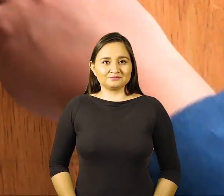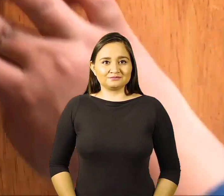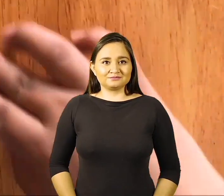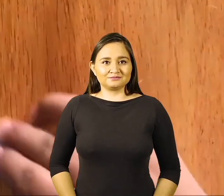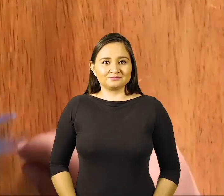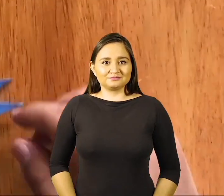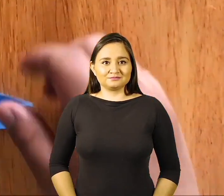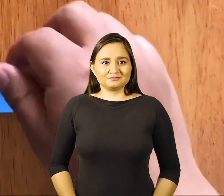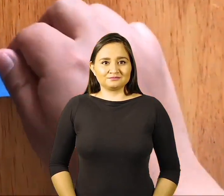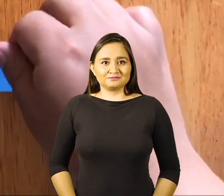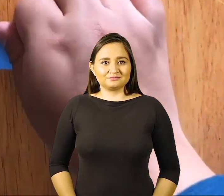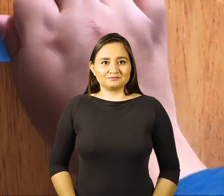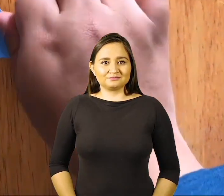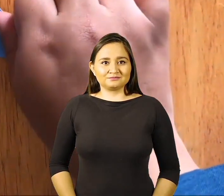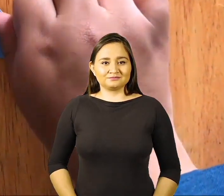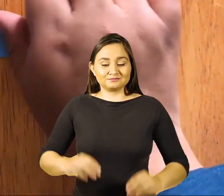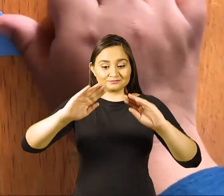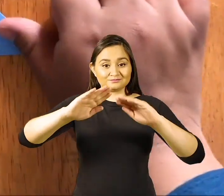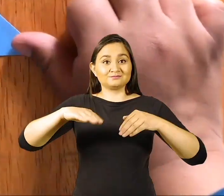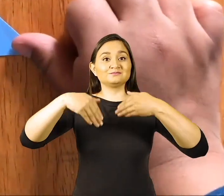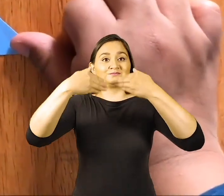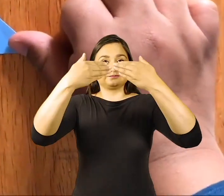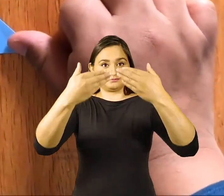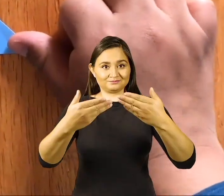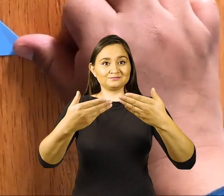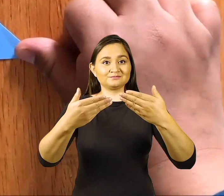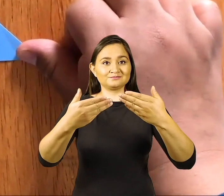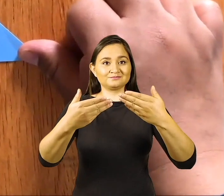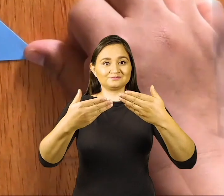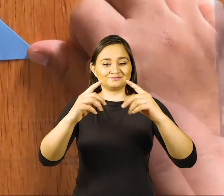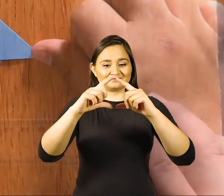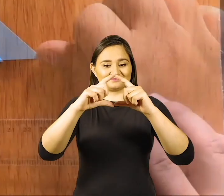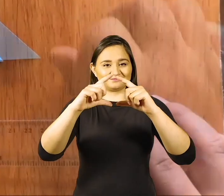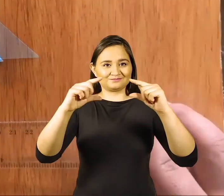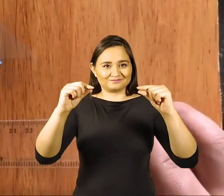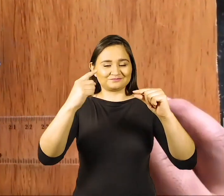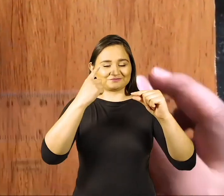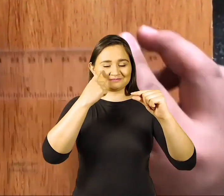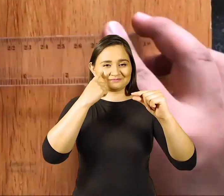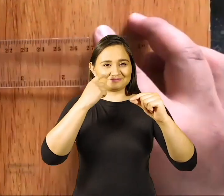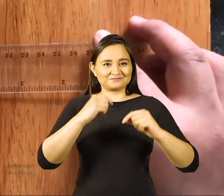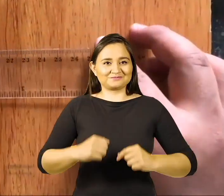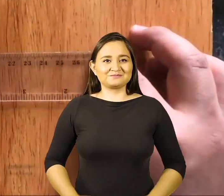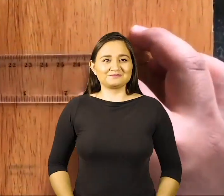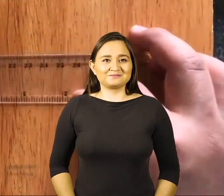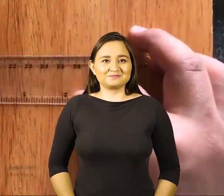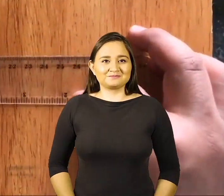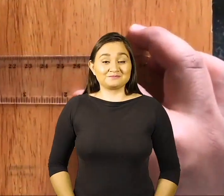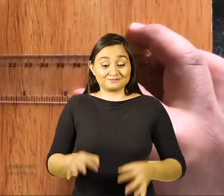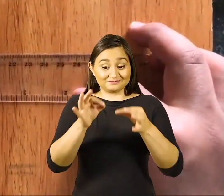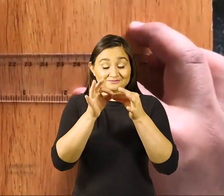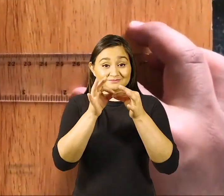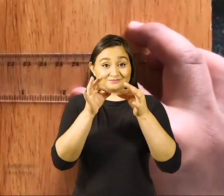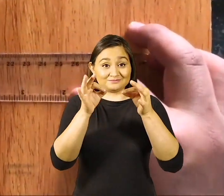Giramos y lo colocamos en esta posición. Con una regla